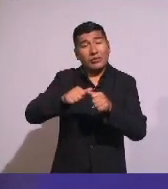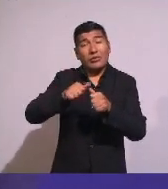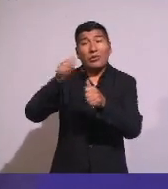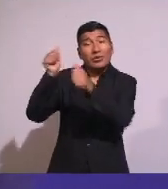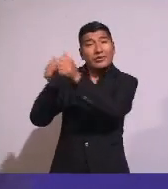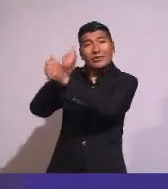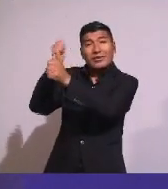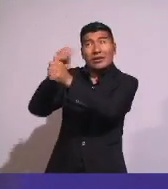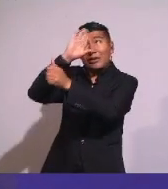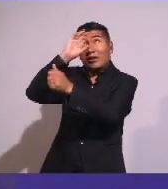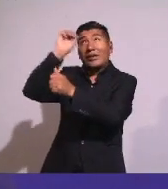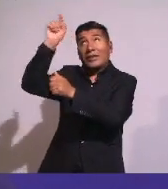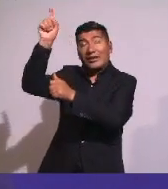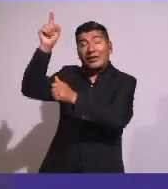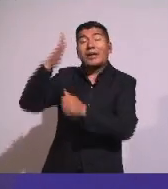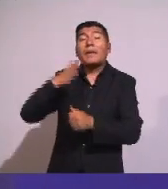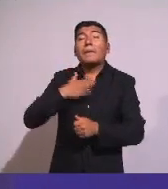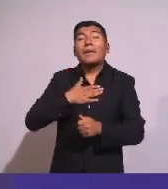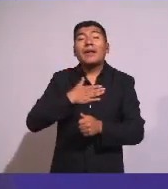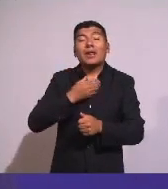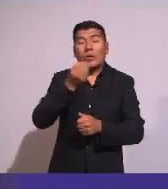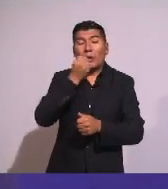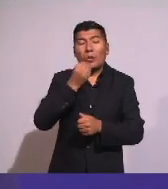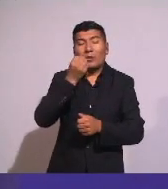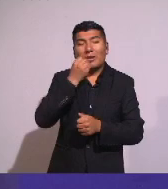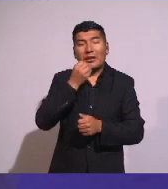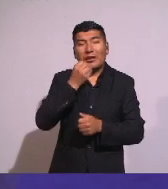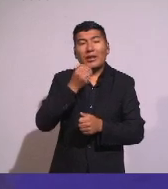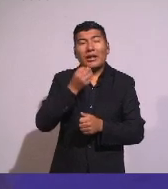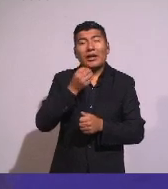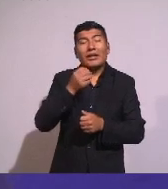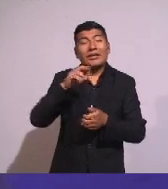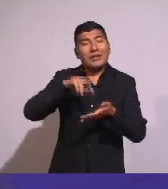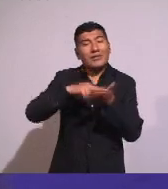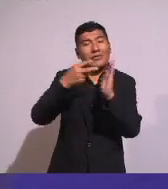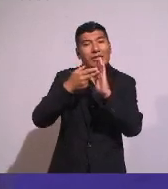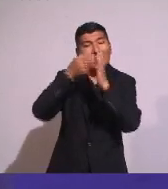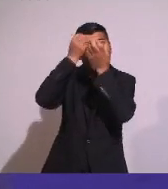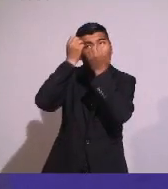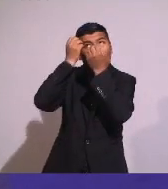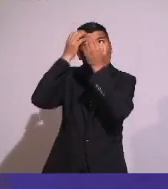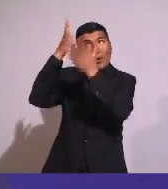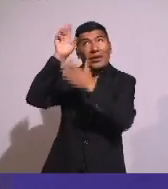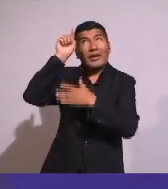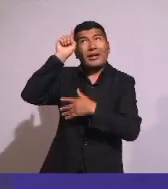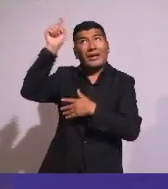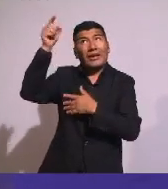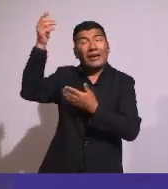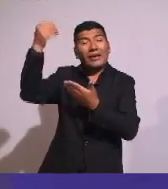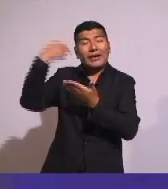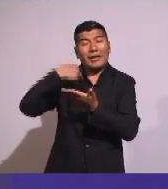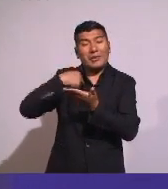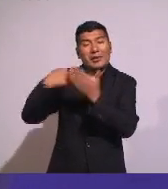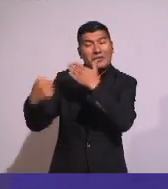dijo mi comida es hacer la voluntad de aquel que me envió